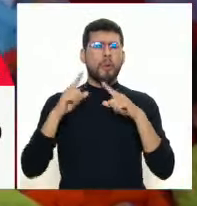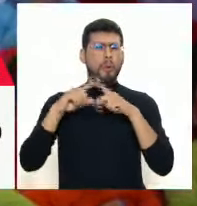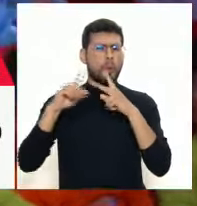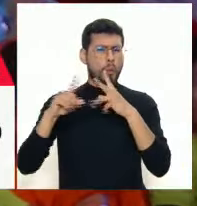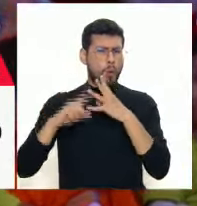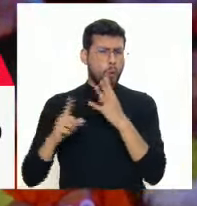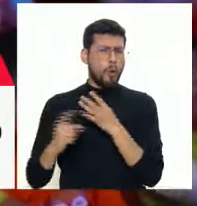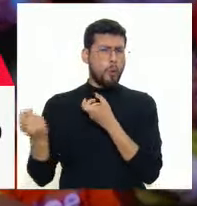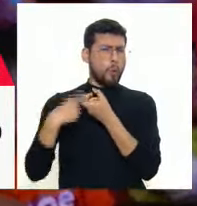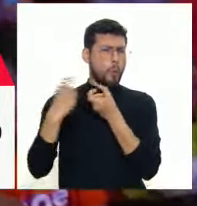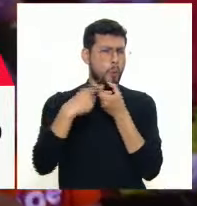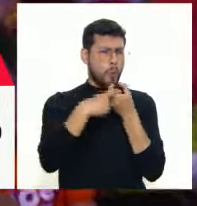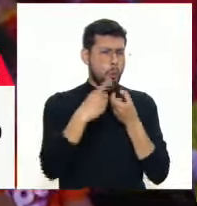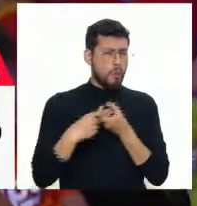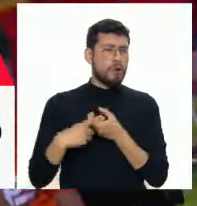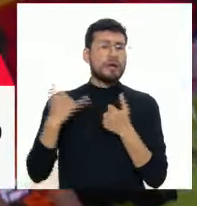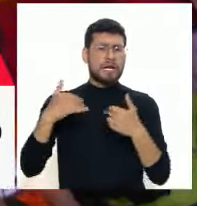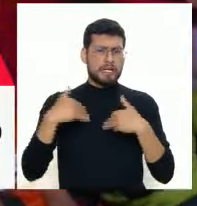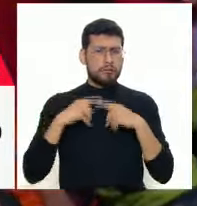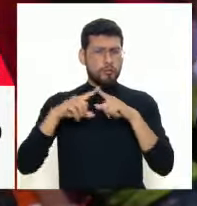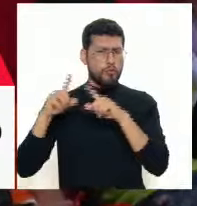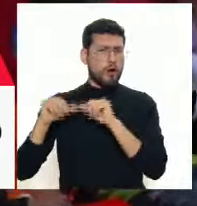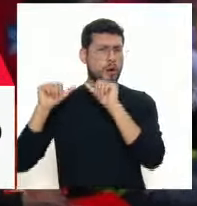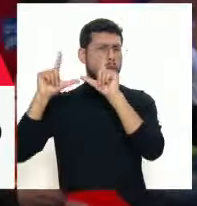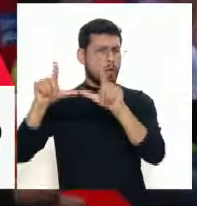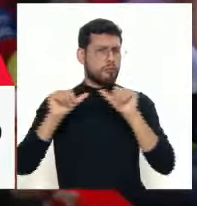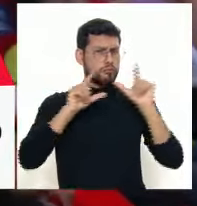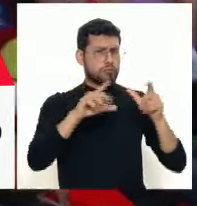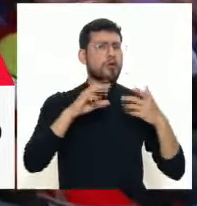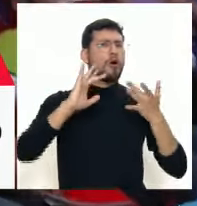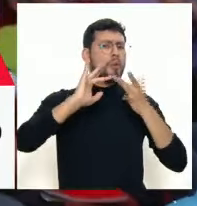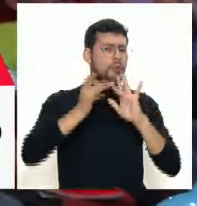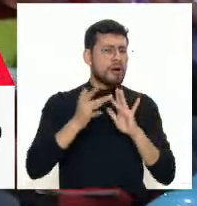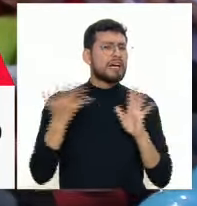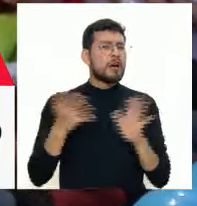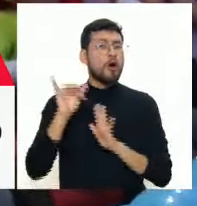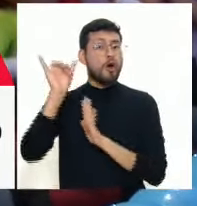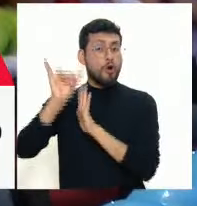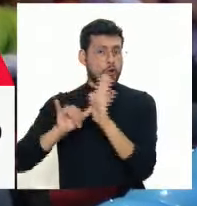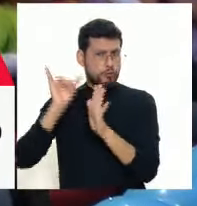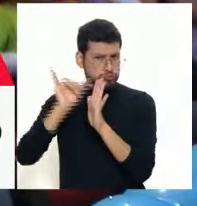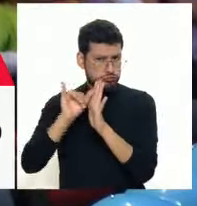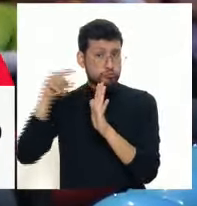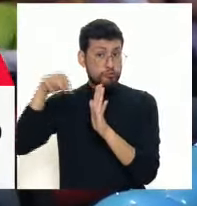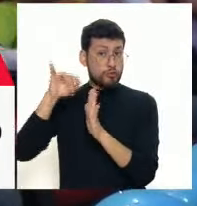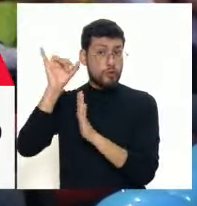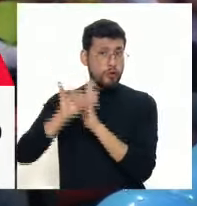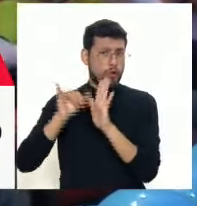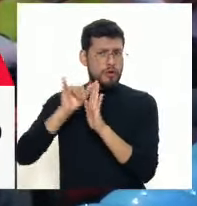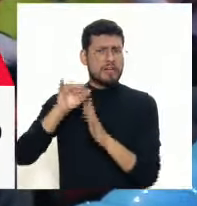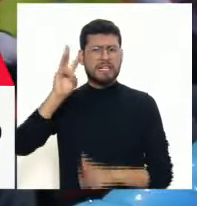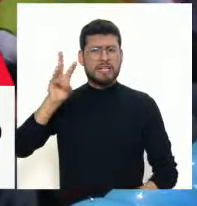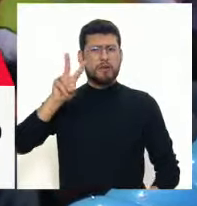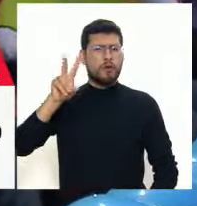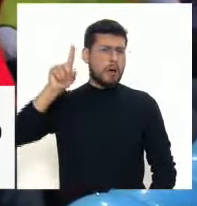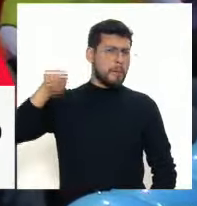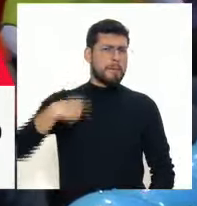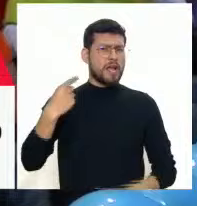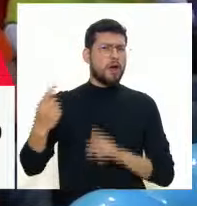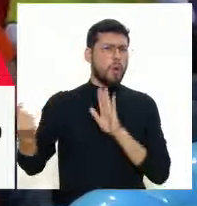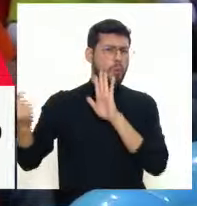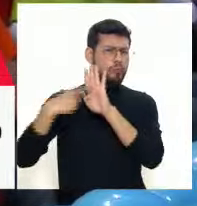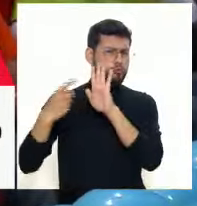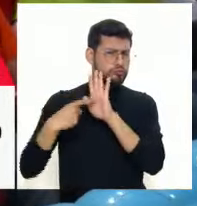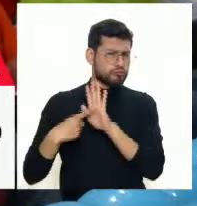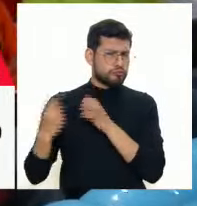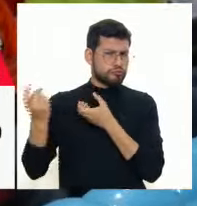seguidores. Además, se encuentra en las diferentes plataformas, como por ejemplo el YouTube, donde ha logrado 62 mil suscriptores.